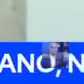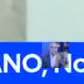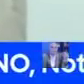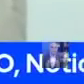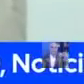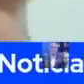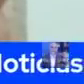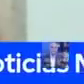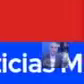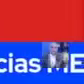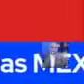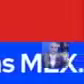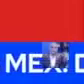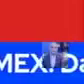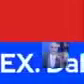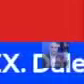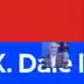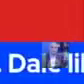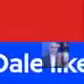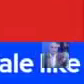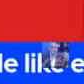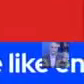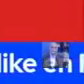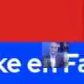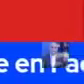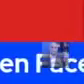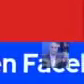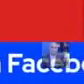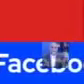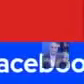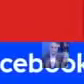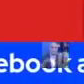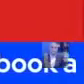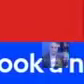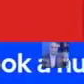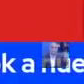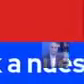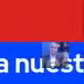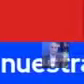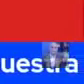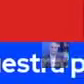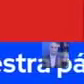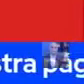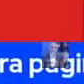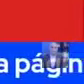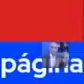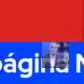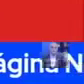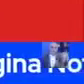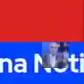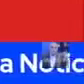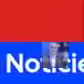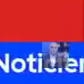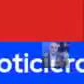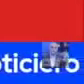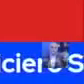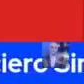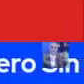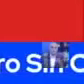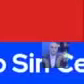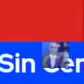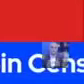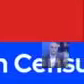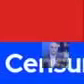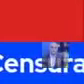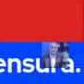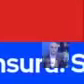empresa. ¿Por qué? Porque, ¿cómo se puede hacer esto? Se dice mucho que si hay créditos,